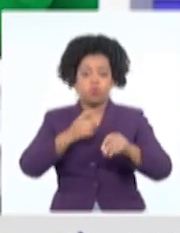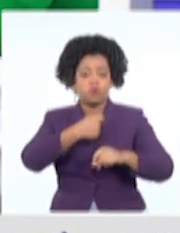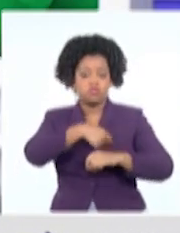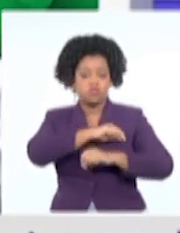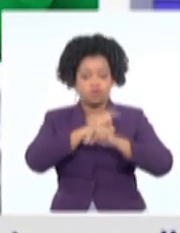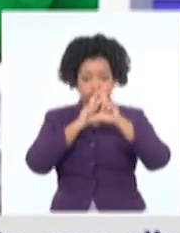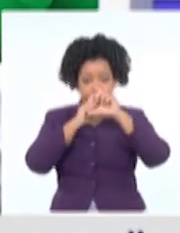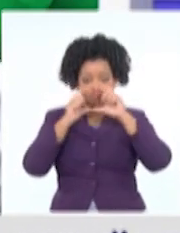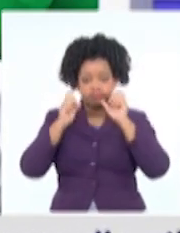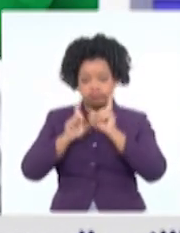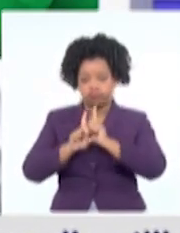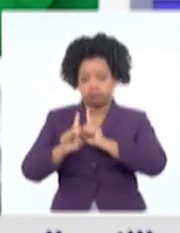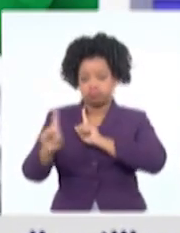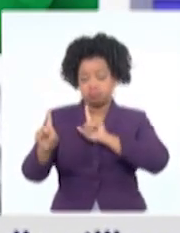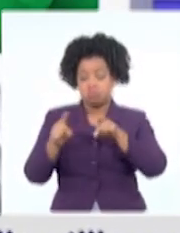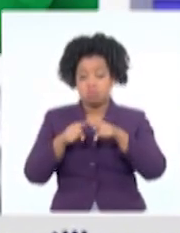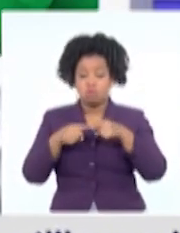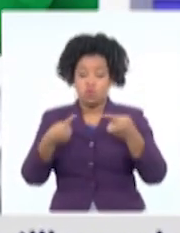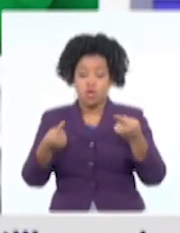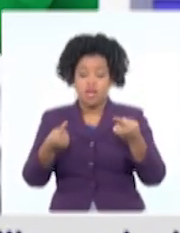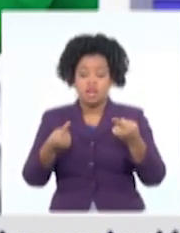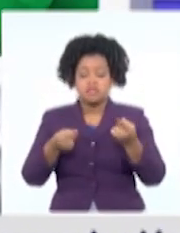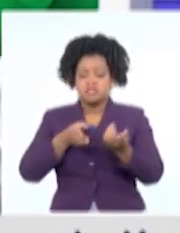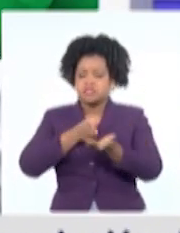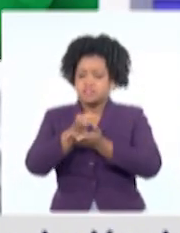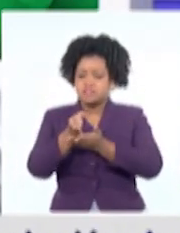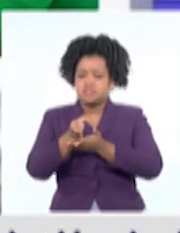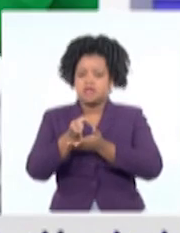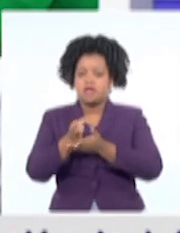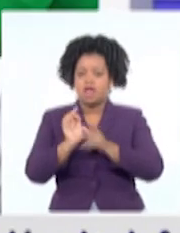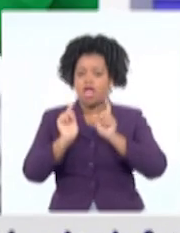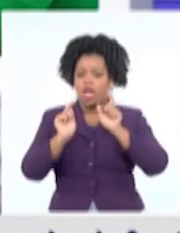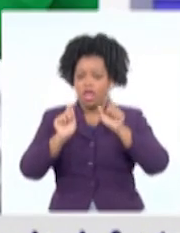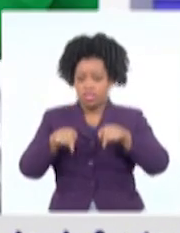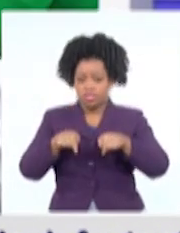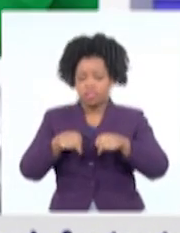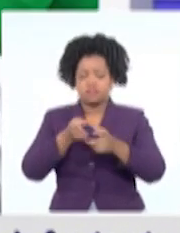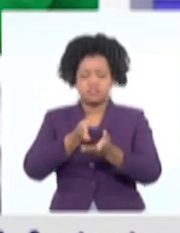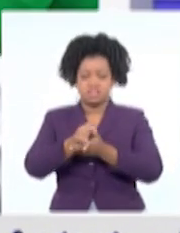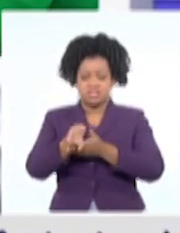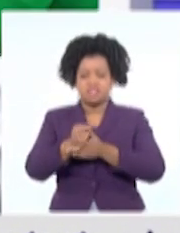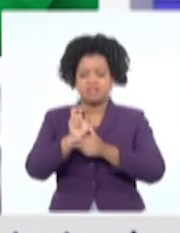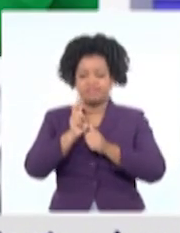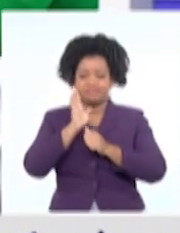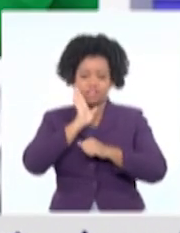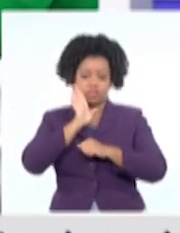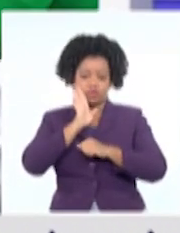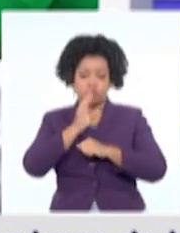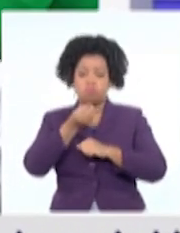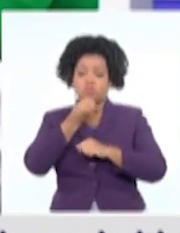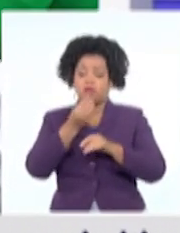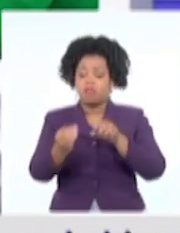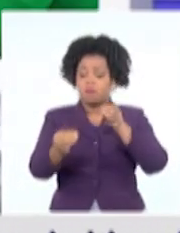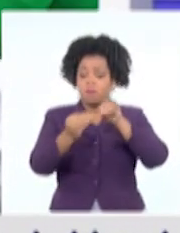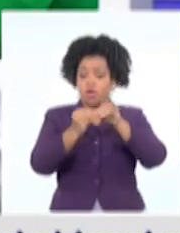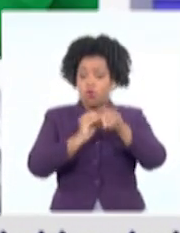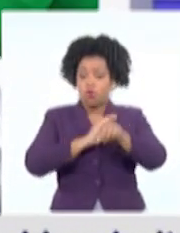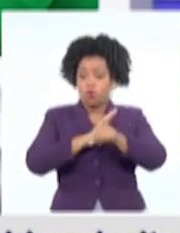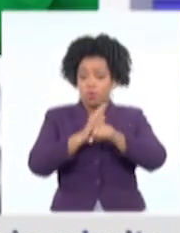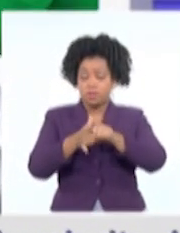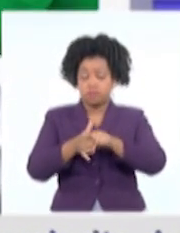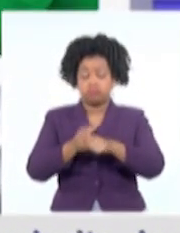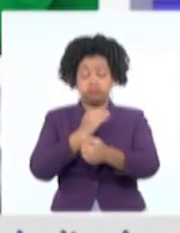formas con la circulación que todavía hay del virus, el riesgo de adquirir la infección aún